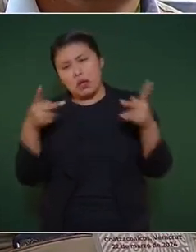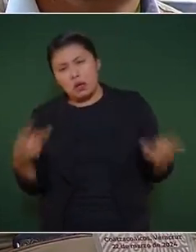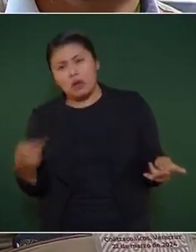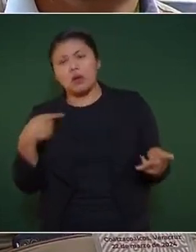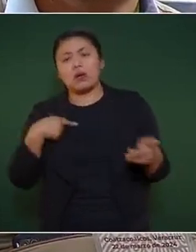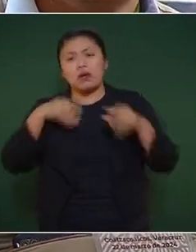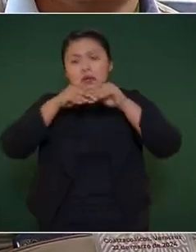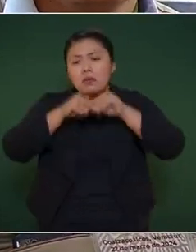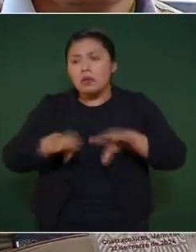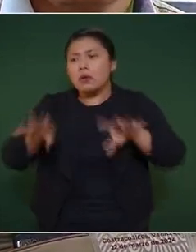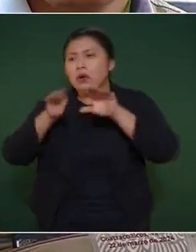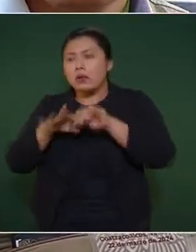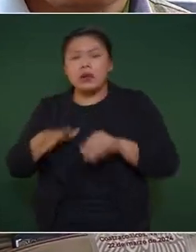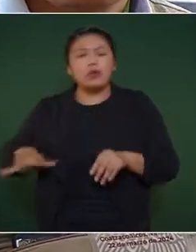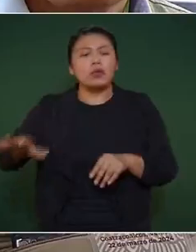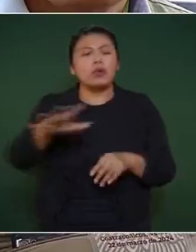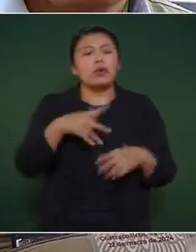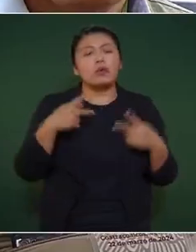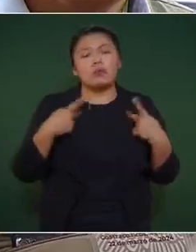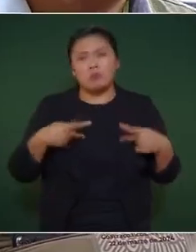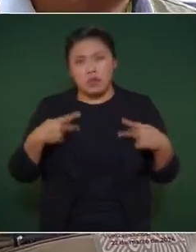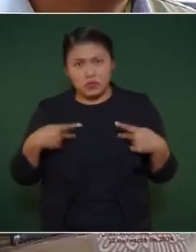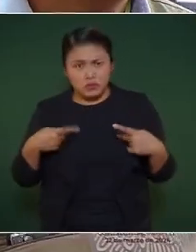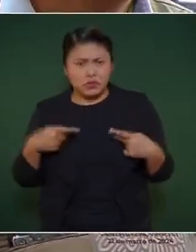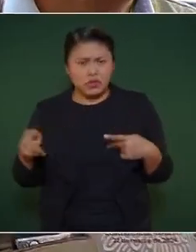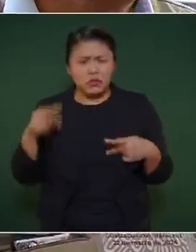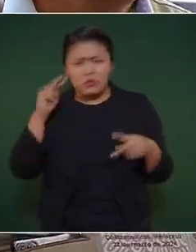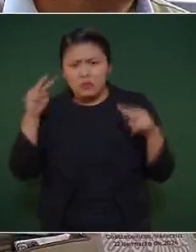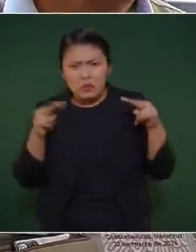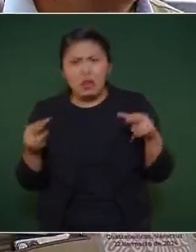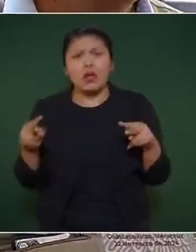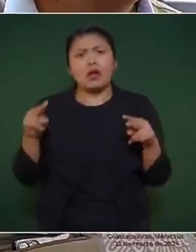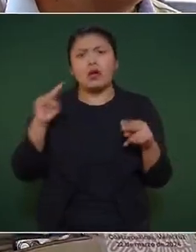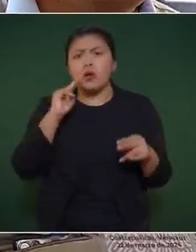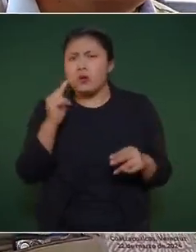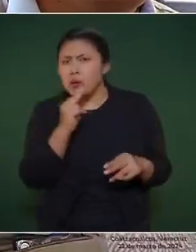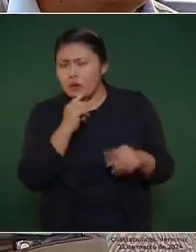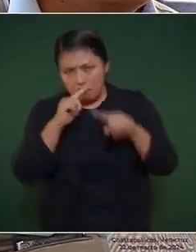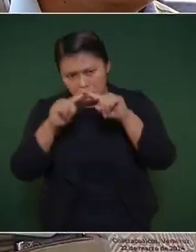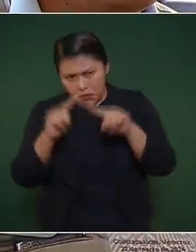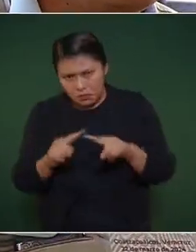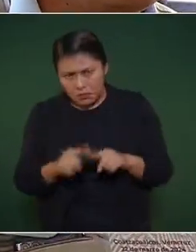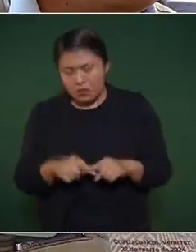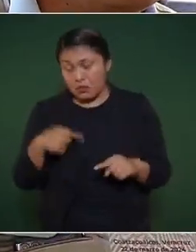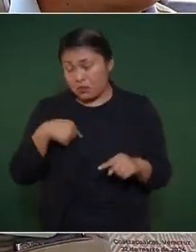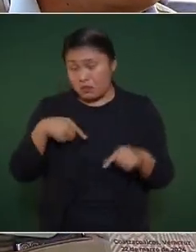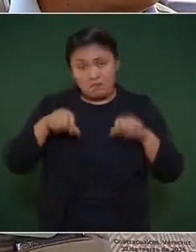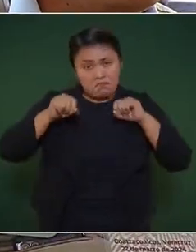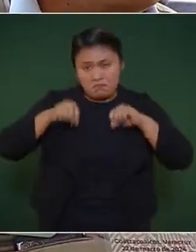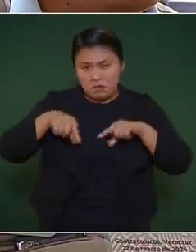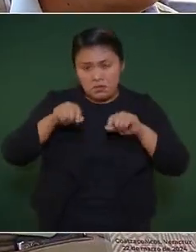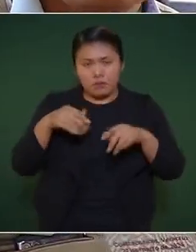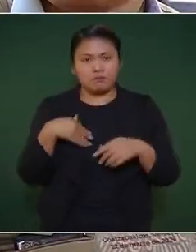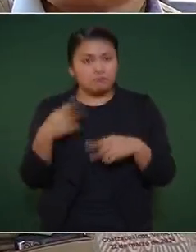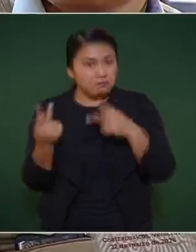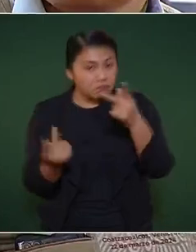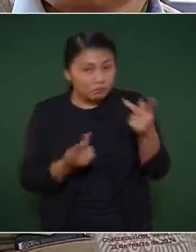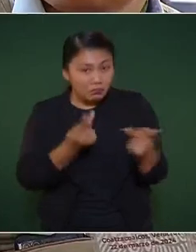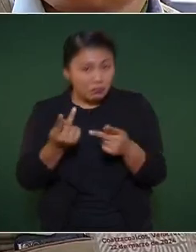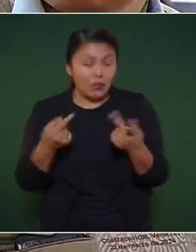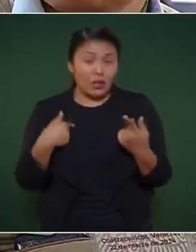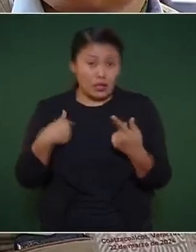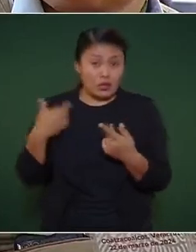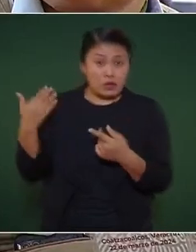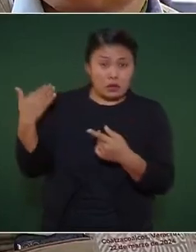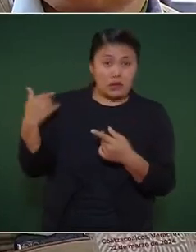ciudadanía ante la credibilidad de sus coberturas informativas. Y esta ocasión no es la excepción. Las siguientes preguntas son peticiones